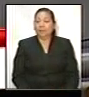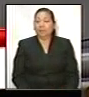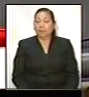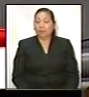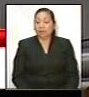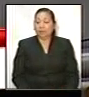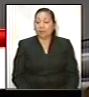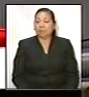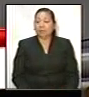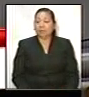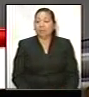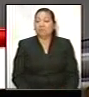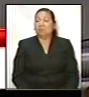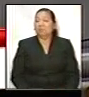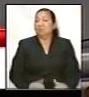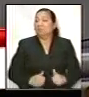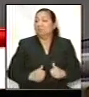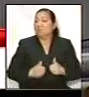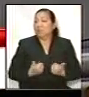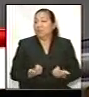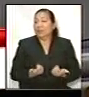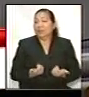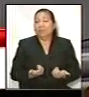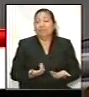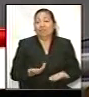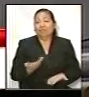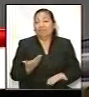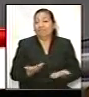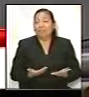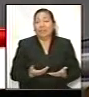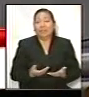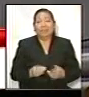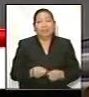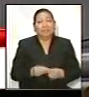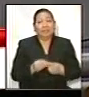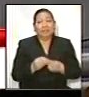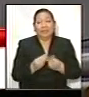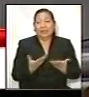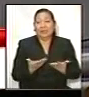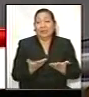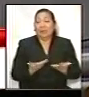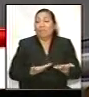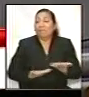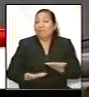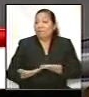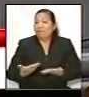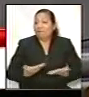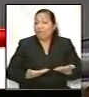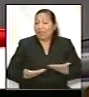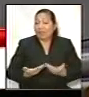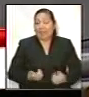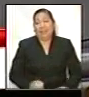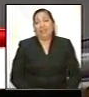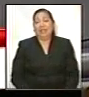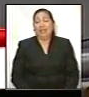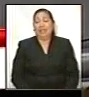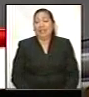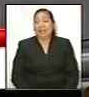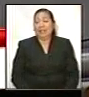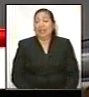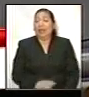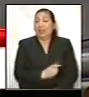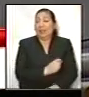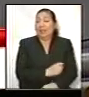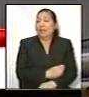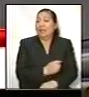nacional, vive exclusivamente o principalmente del comercio y los servicios.